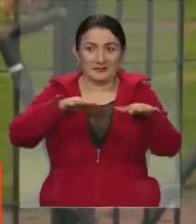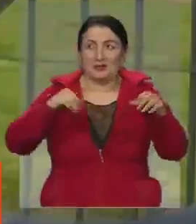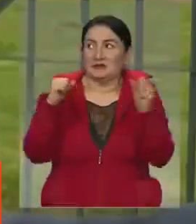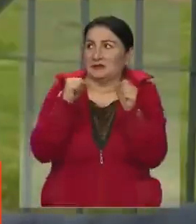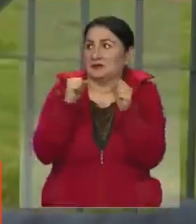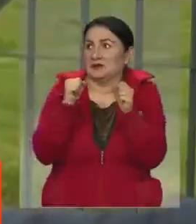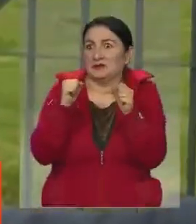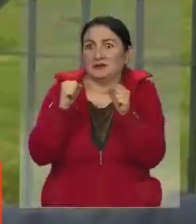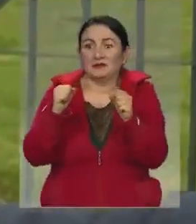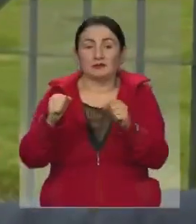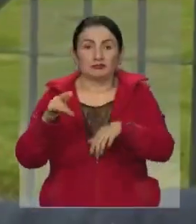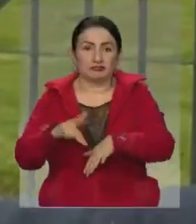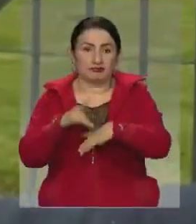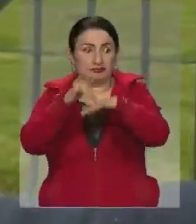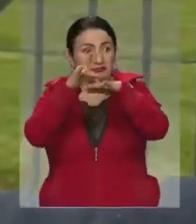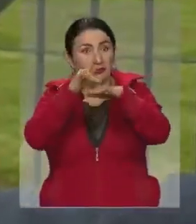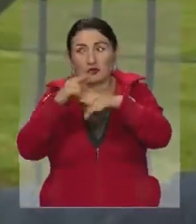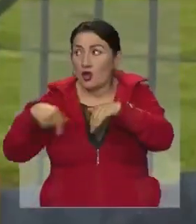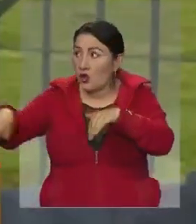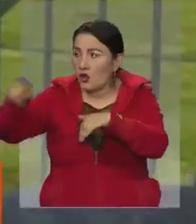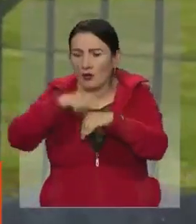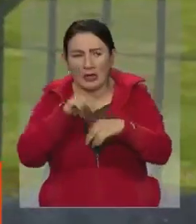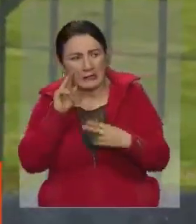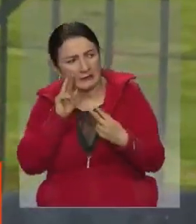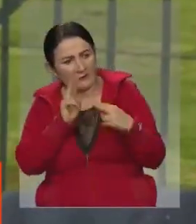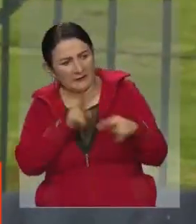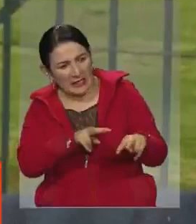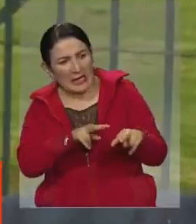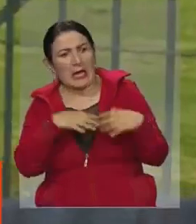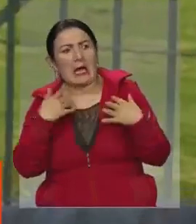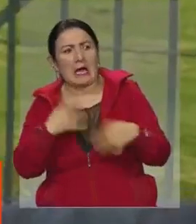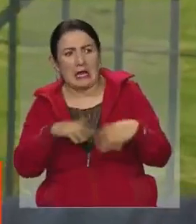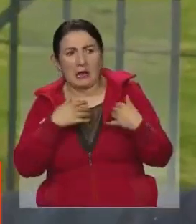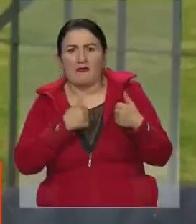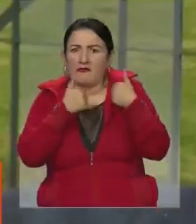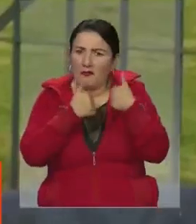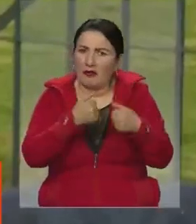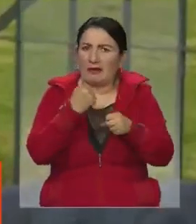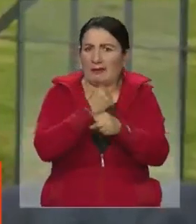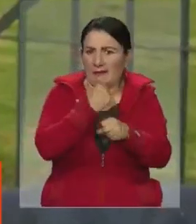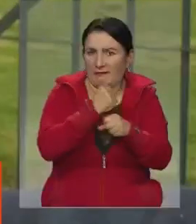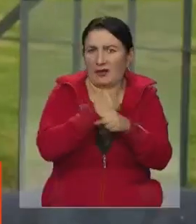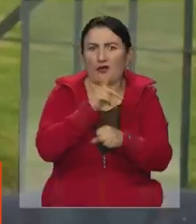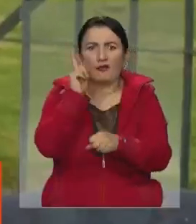fría. Un incentivo para que los vecinos vean que se está haciendo un buen trabajo,